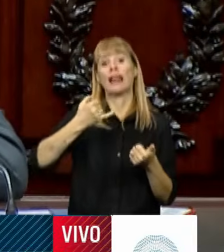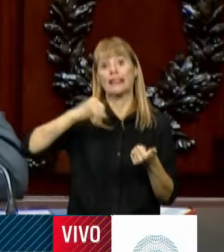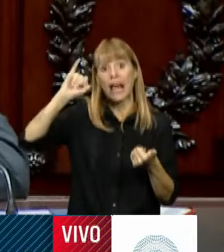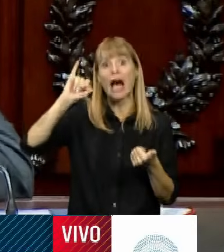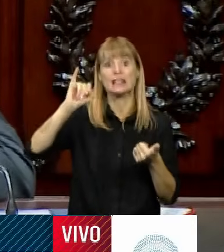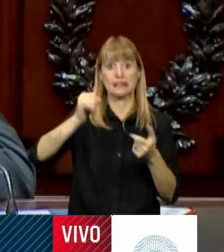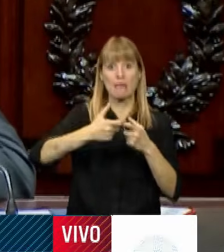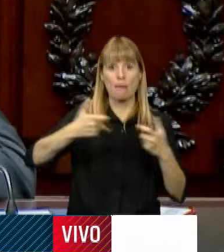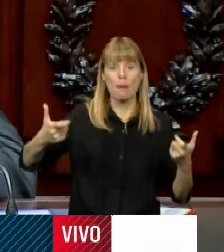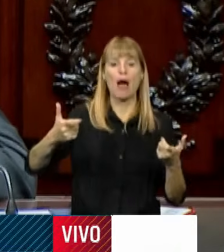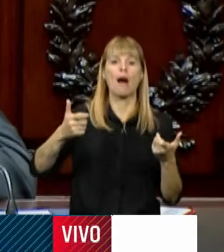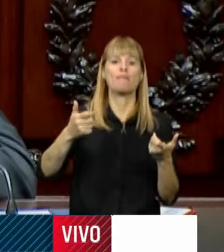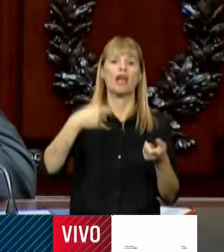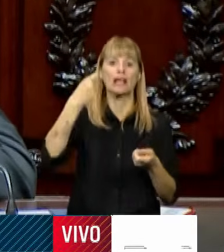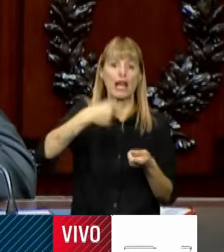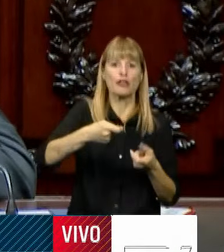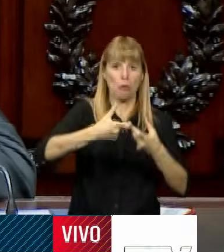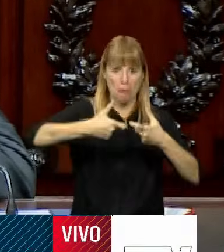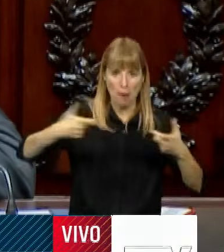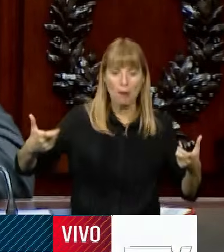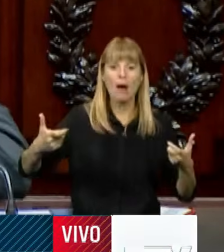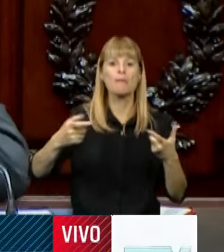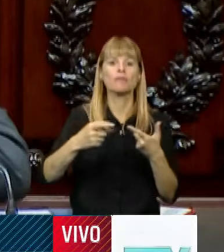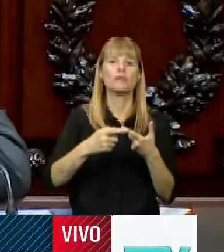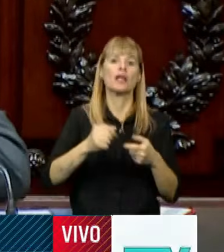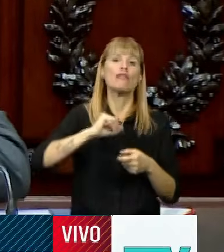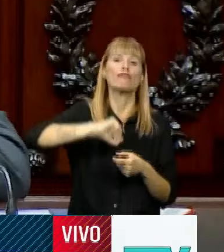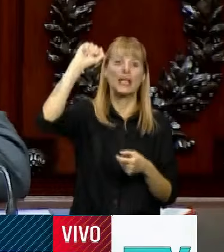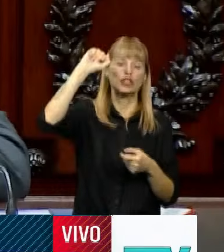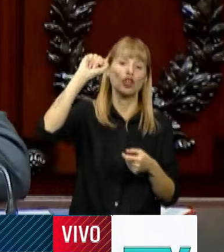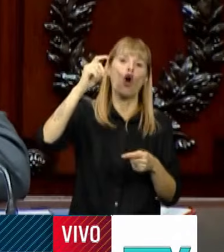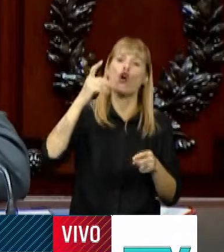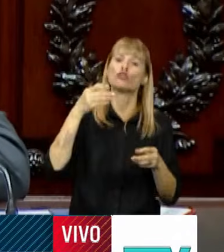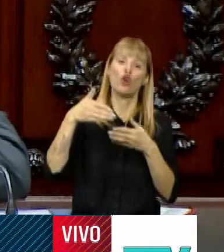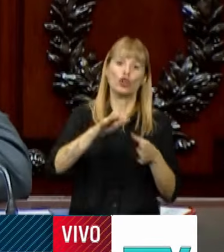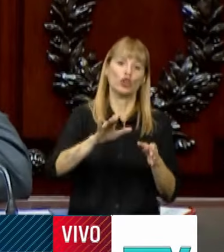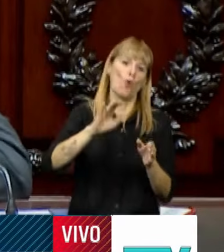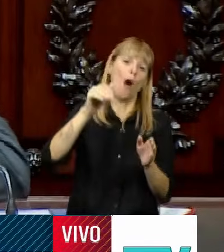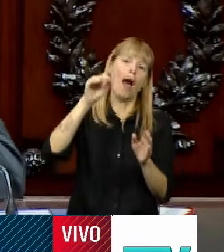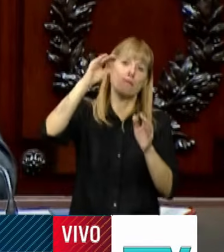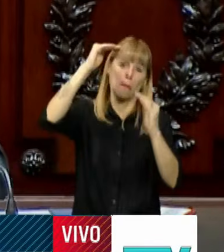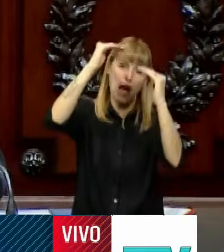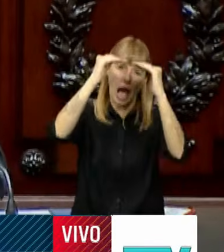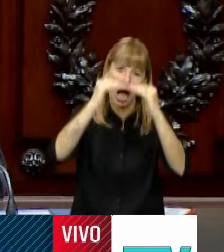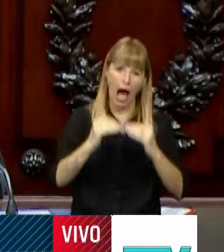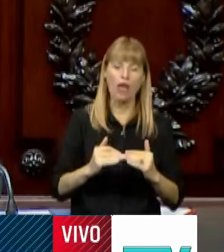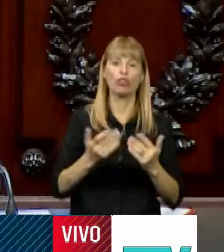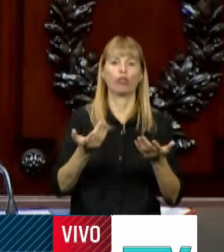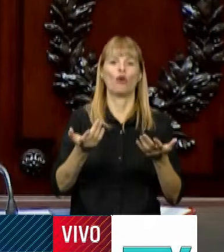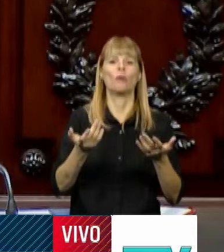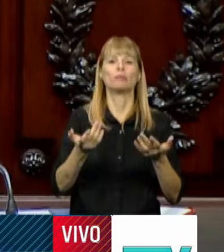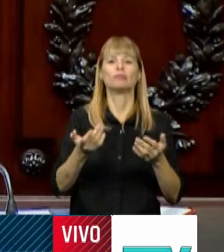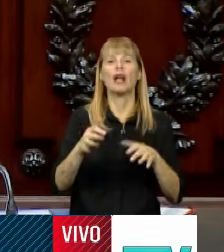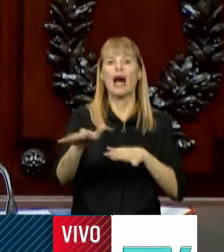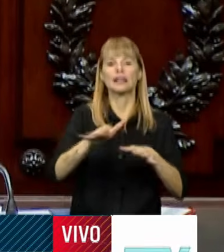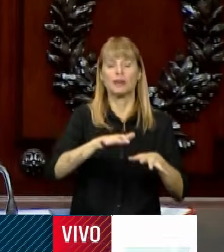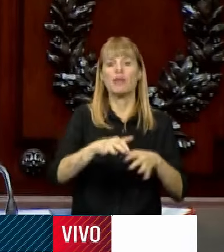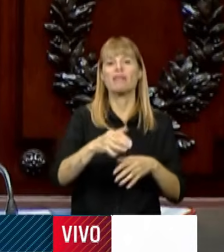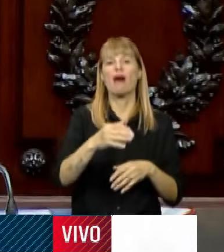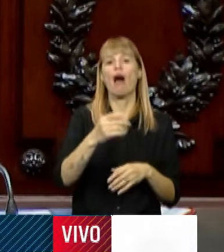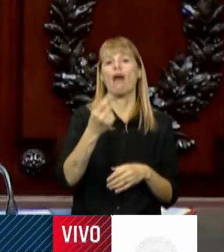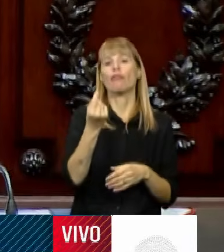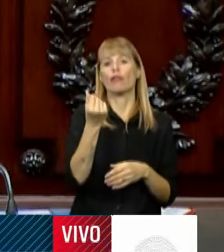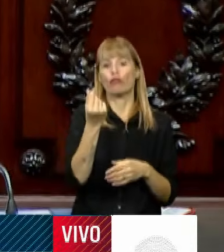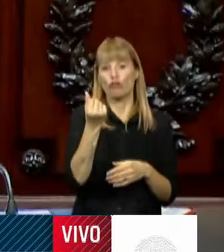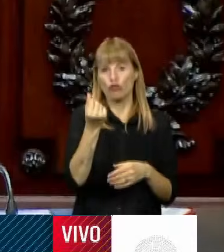La inflación, a pesar de los efectos de este ataque, continuará su camino a la baja. La actividad económica está mejorando.